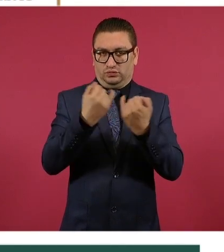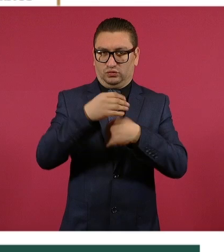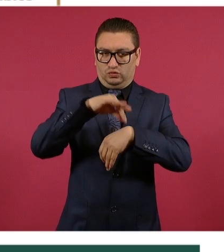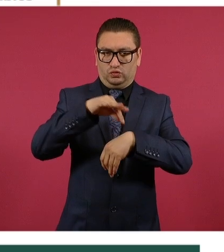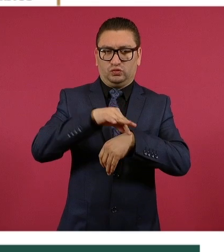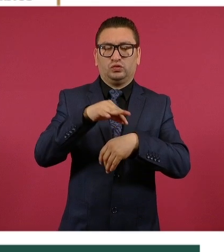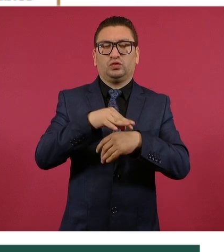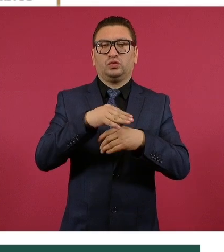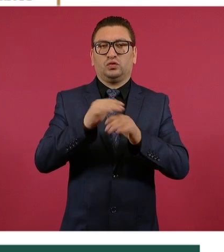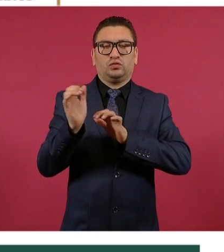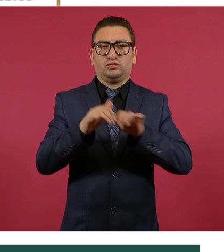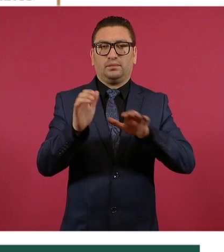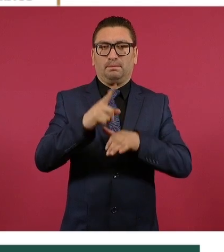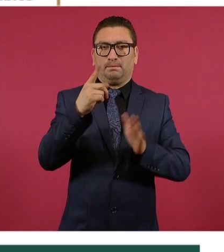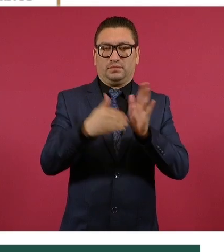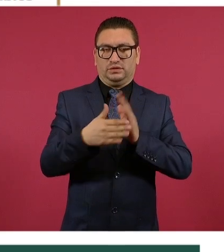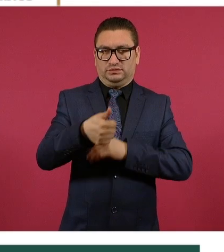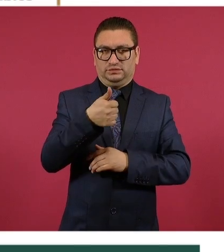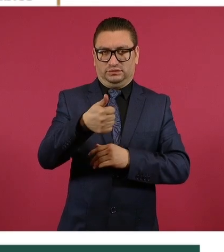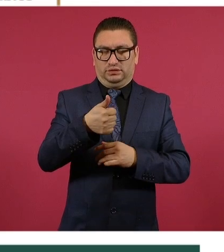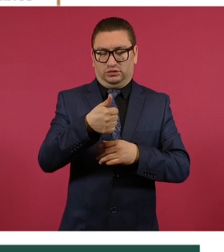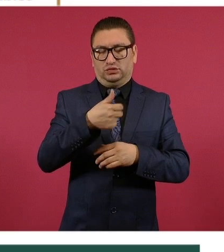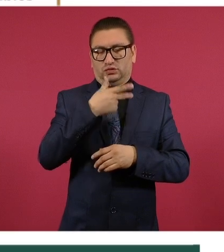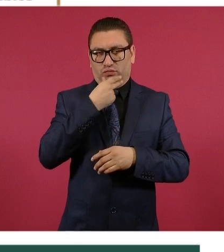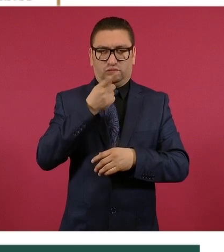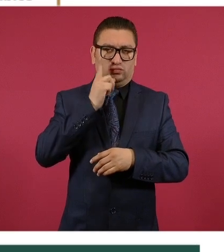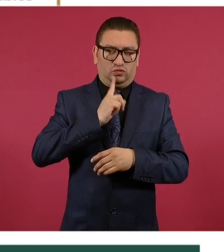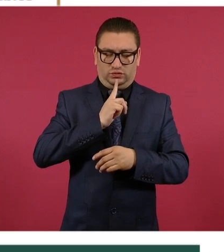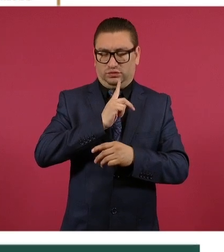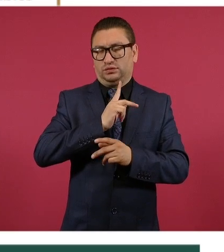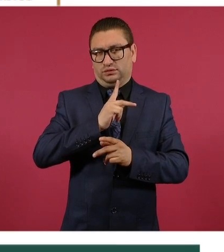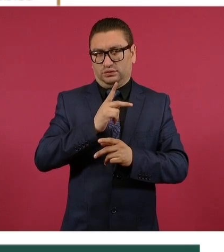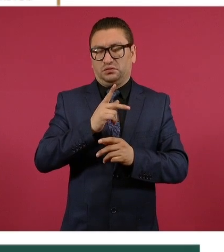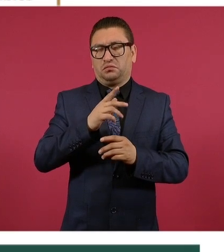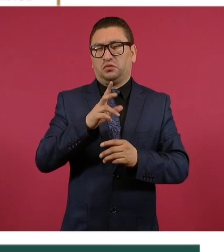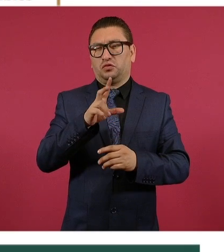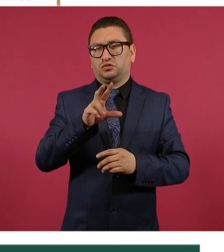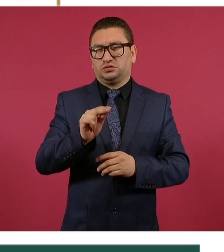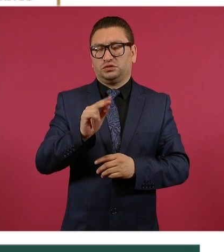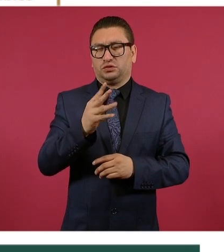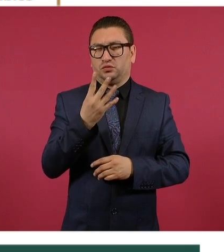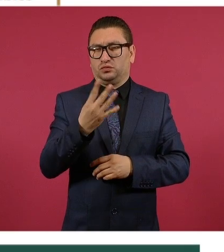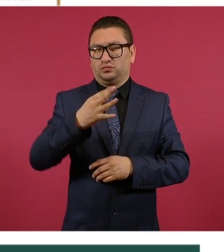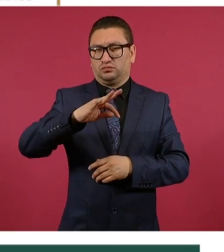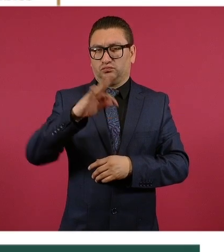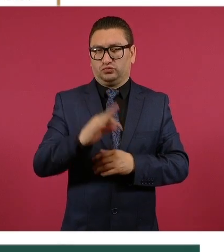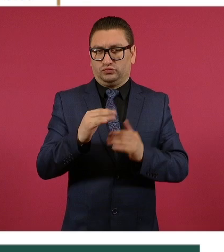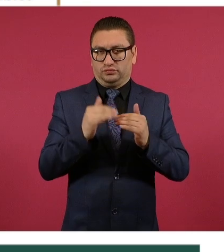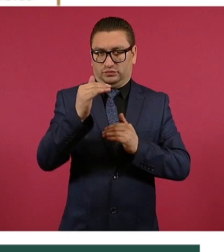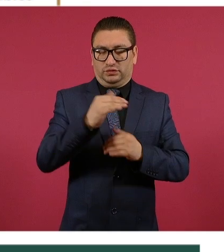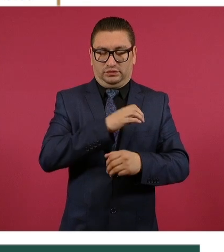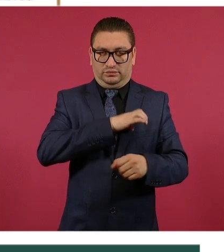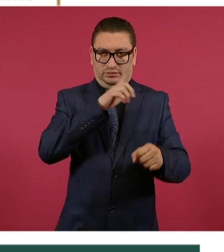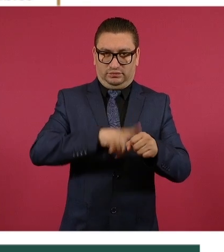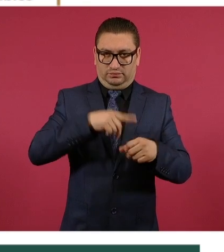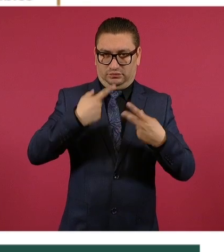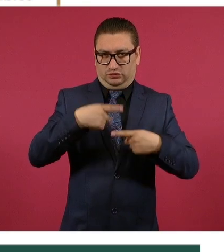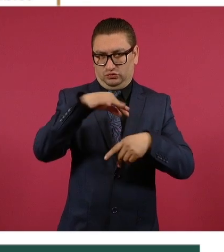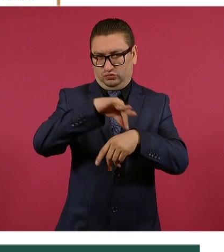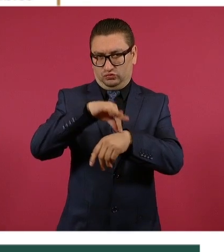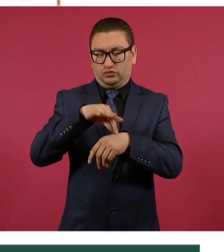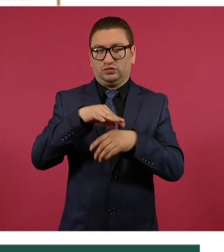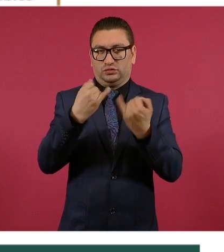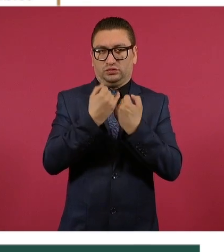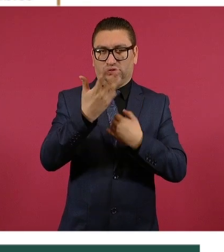se han contratado 1,006 médicas y médicos, un incremento del 84% de especialistas y del 10%